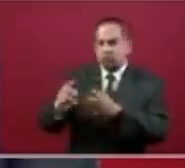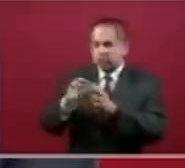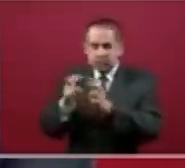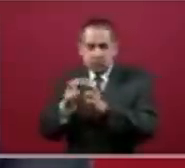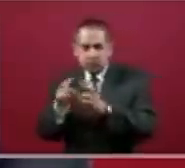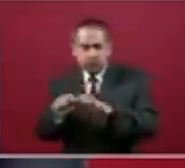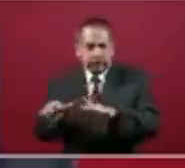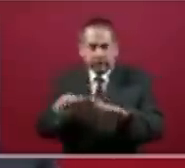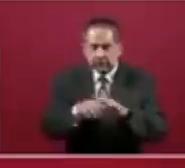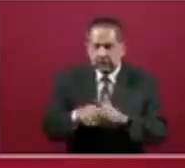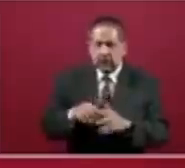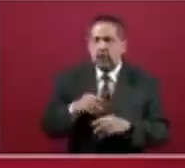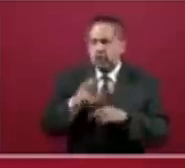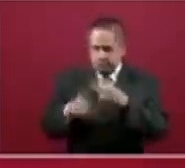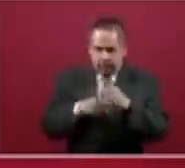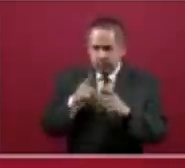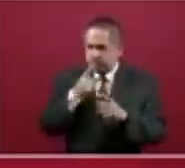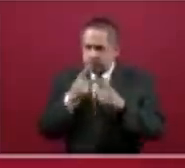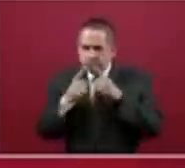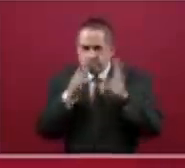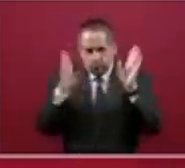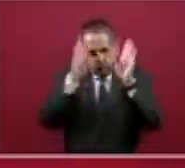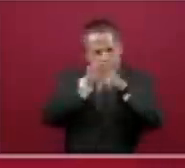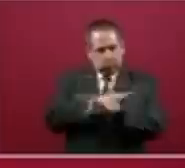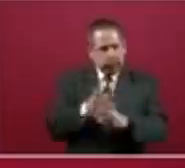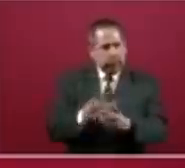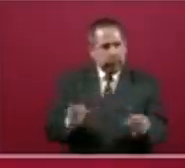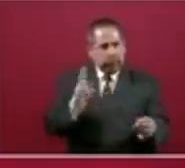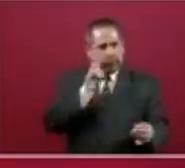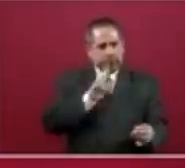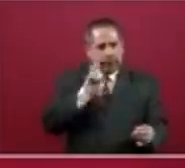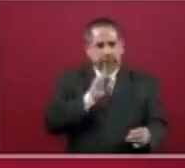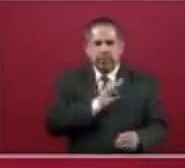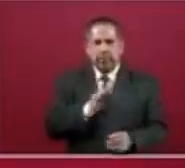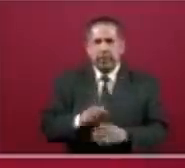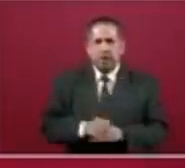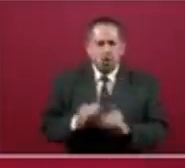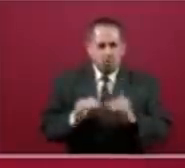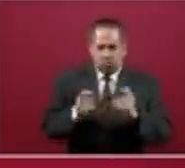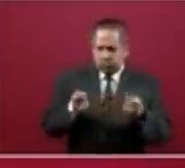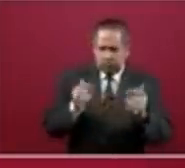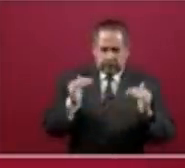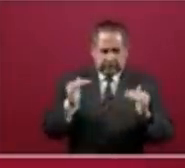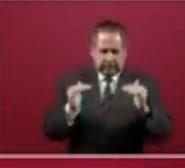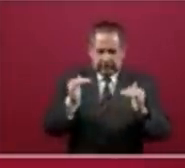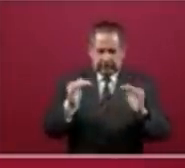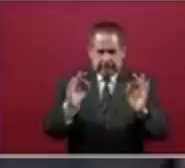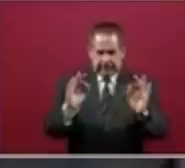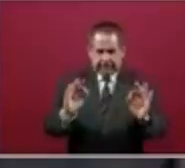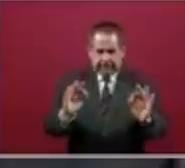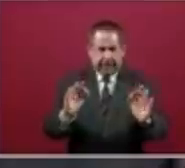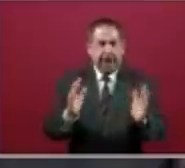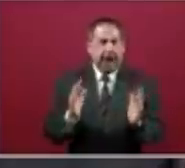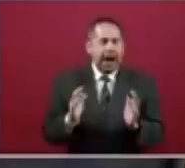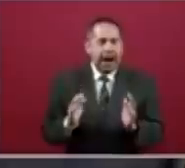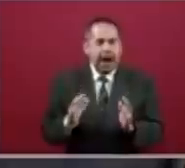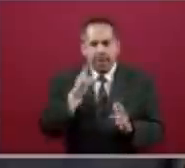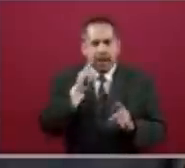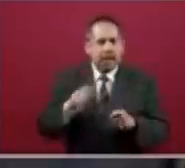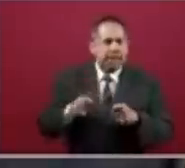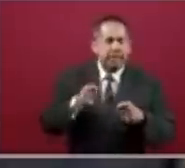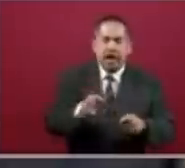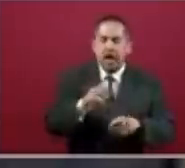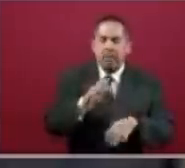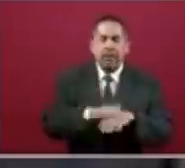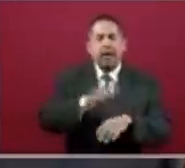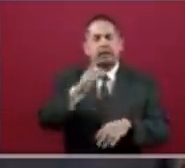buscando la conciliación, buscando el equilibrio que se otorguen